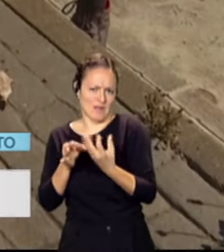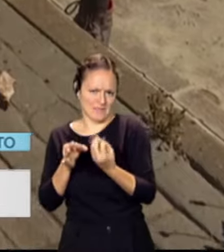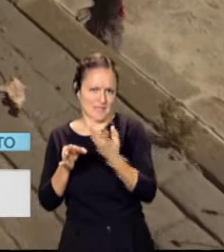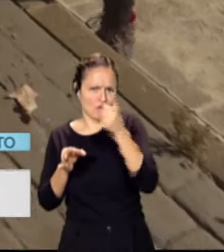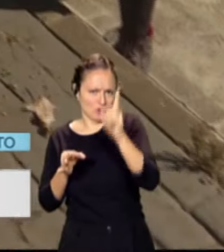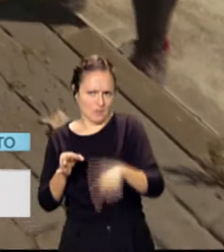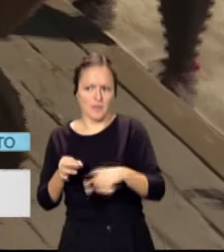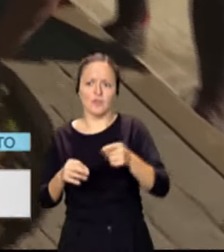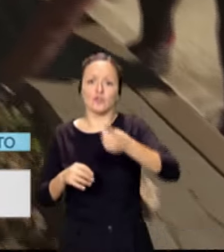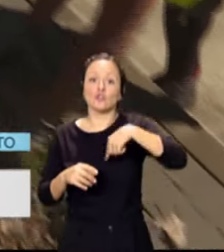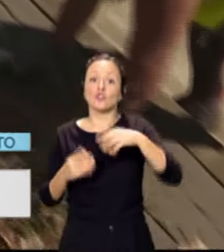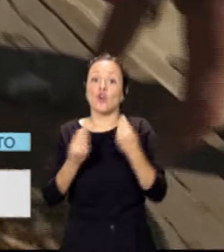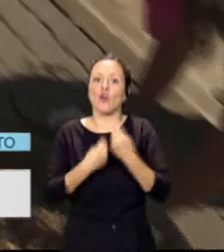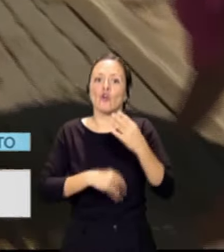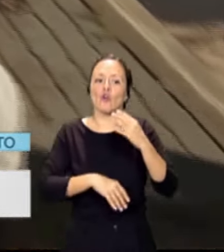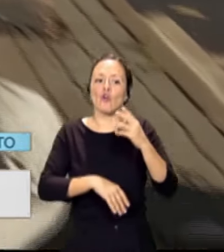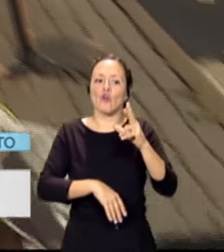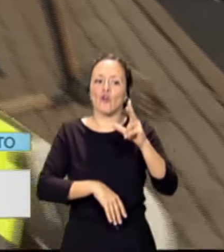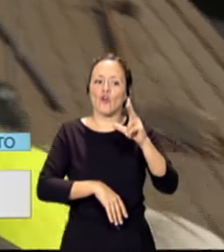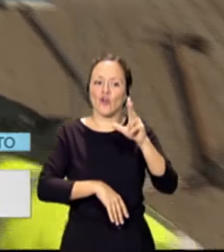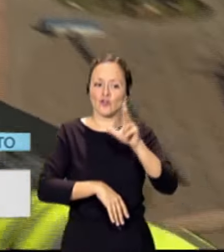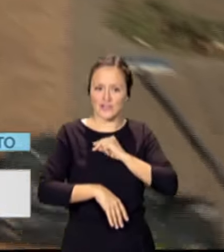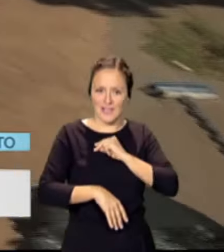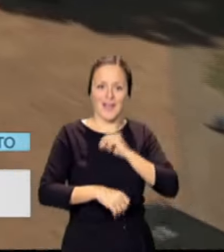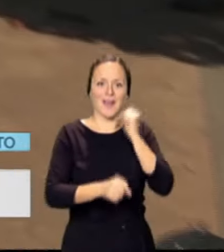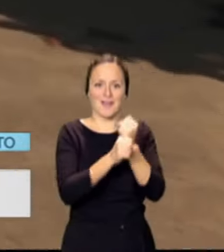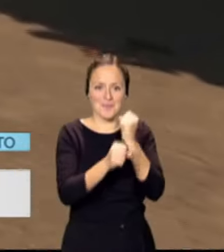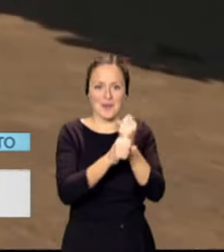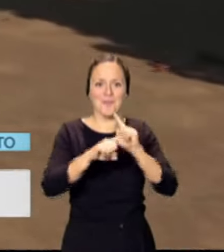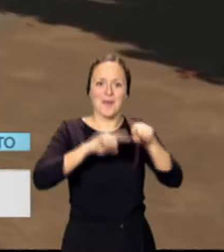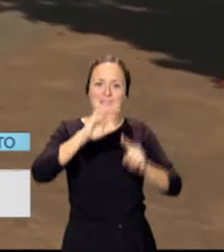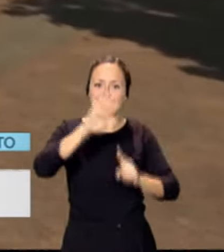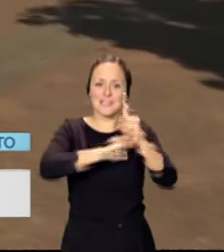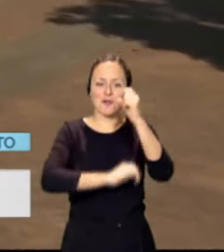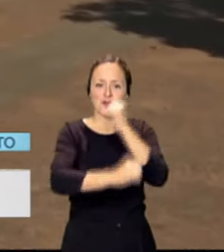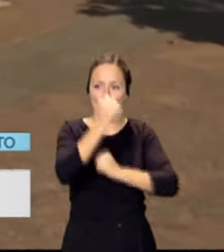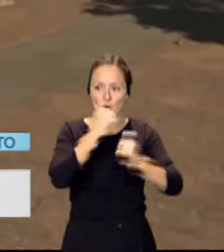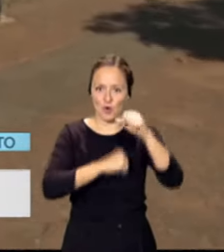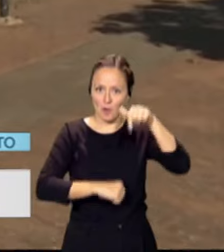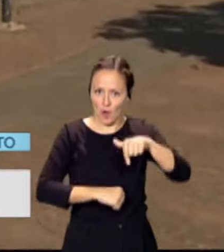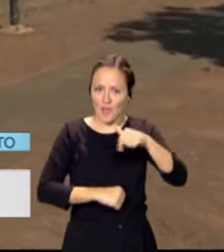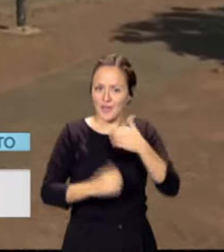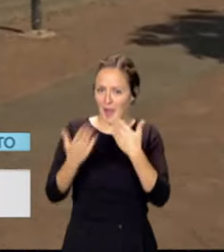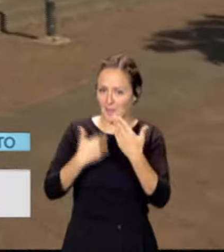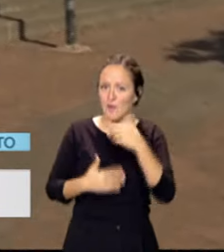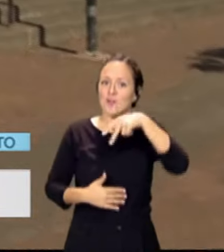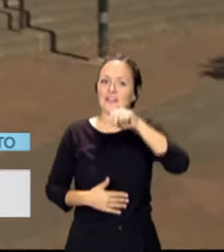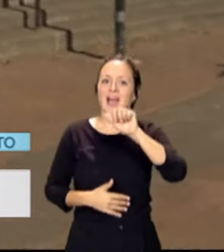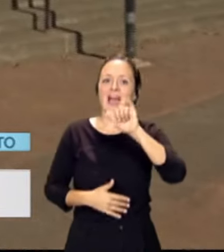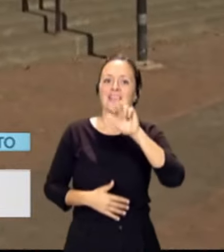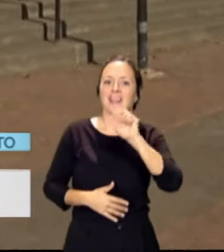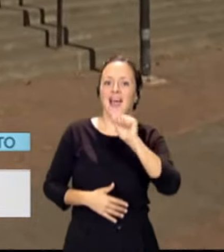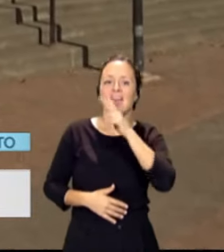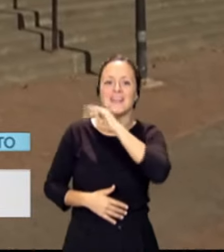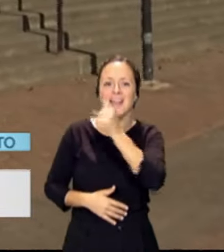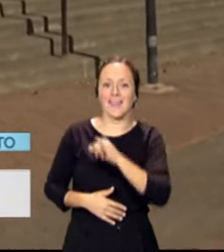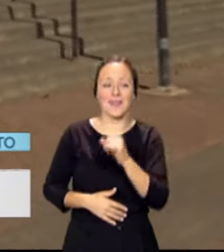la concejala de empleo y desarrollo económico de valsequillo naira Hernández naira Buenos días Buenos días Luis Buenos días Bienvenido a